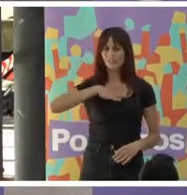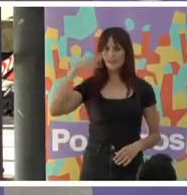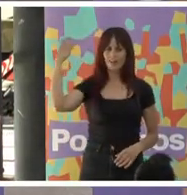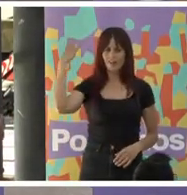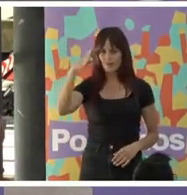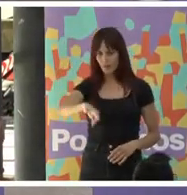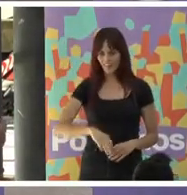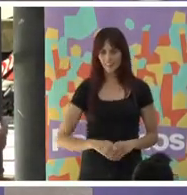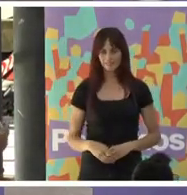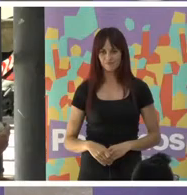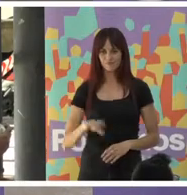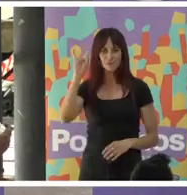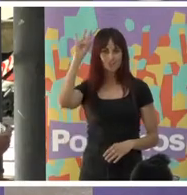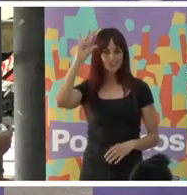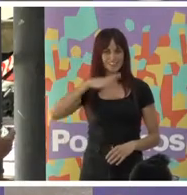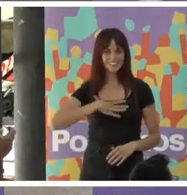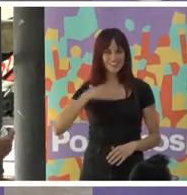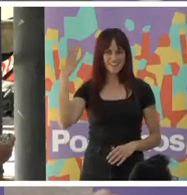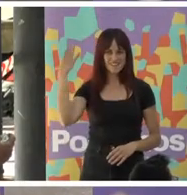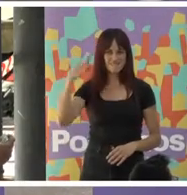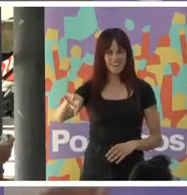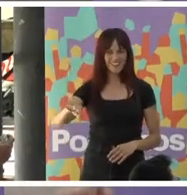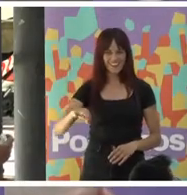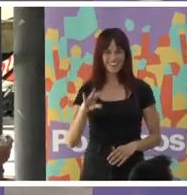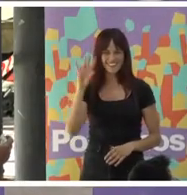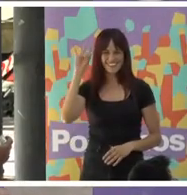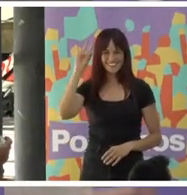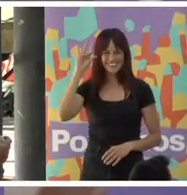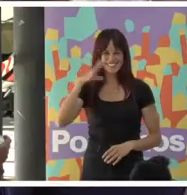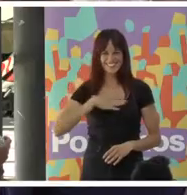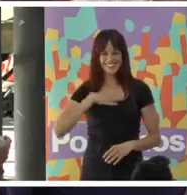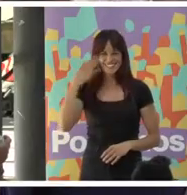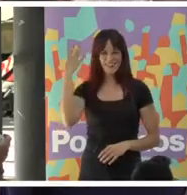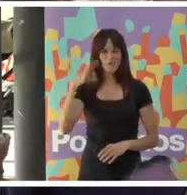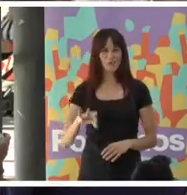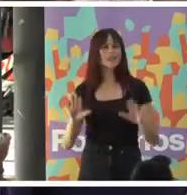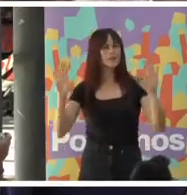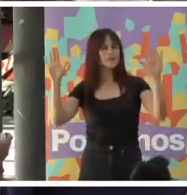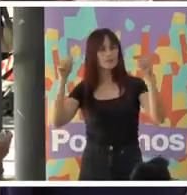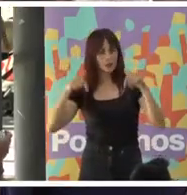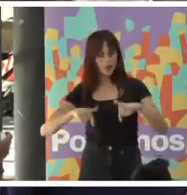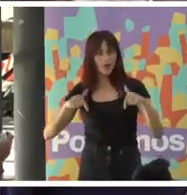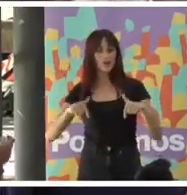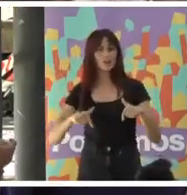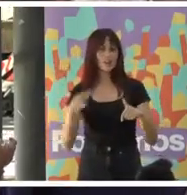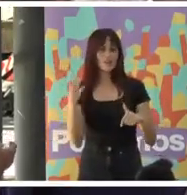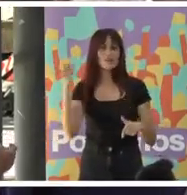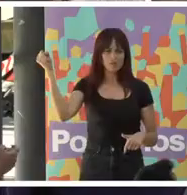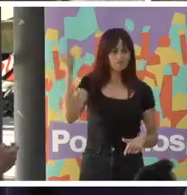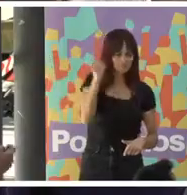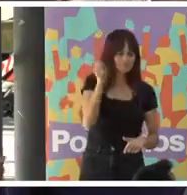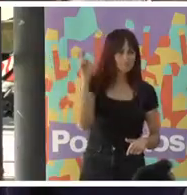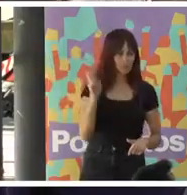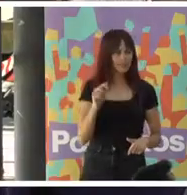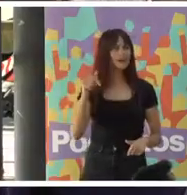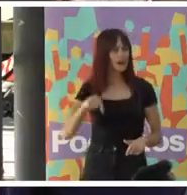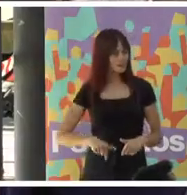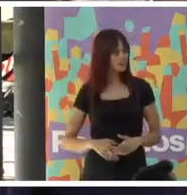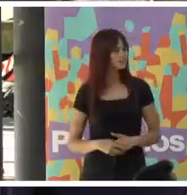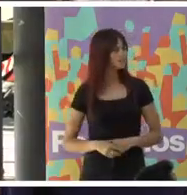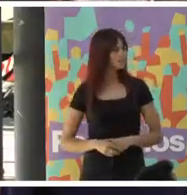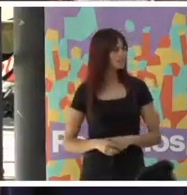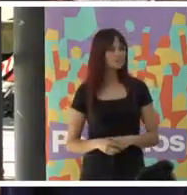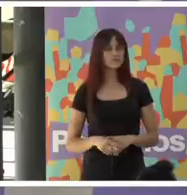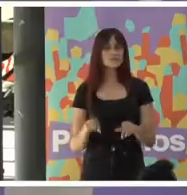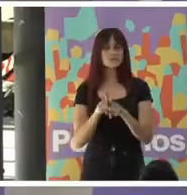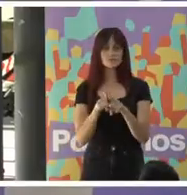¡Sí se puede! ¡Sí se puede! Pero hoy había que estar aquí. Había que estar